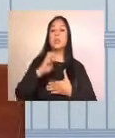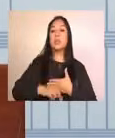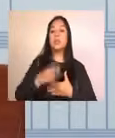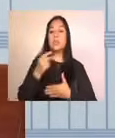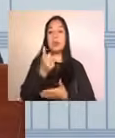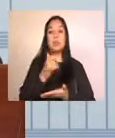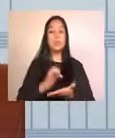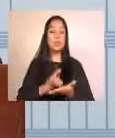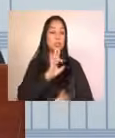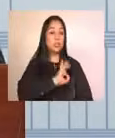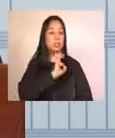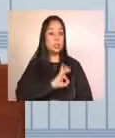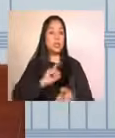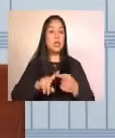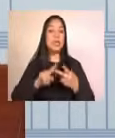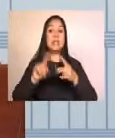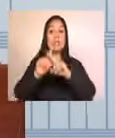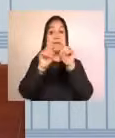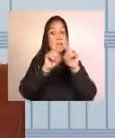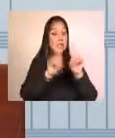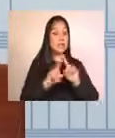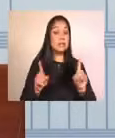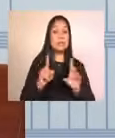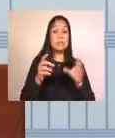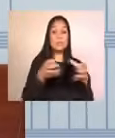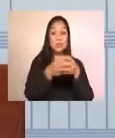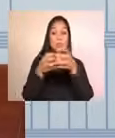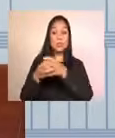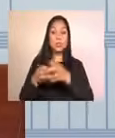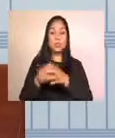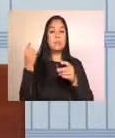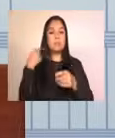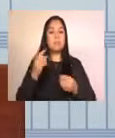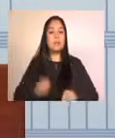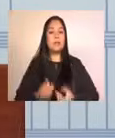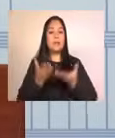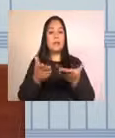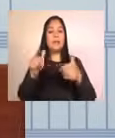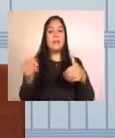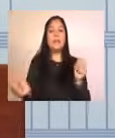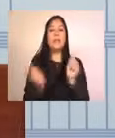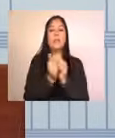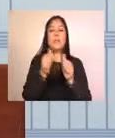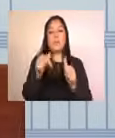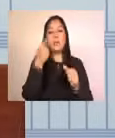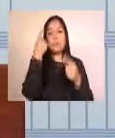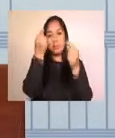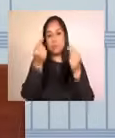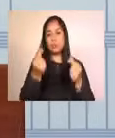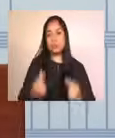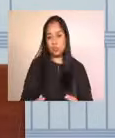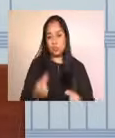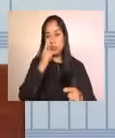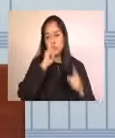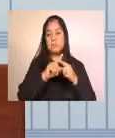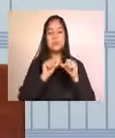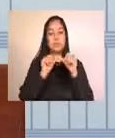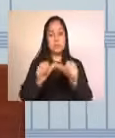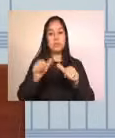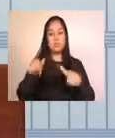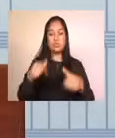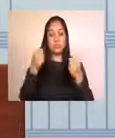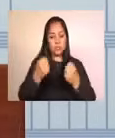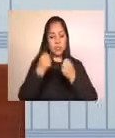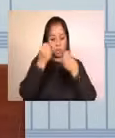auditoría social multisectoriales para brindar este acompañamiento a la ejecución presupuestaria. Continuamos fortaleciendo las